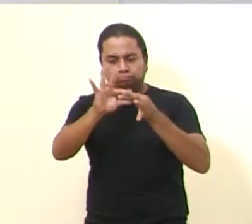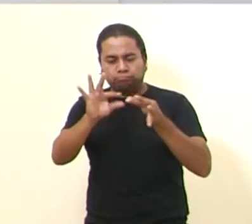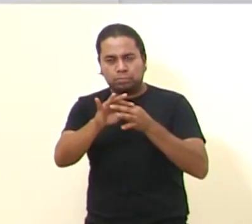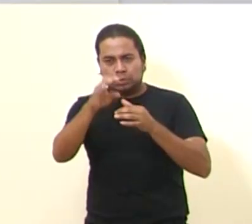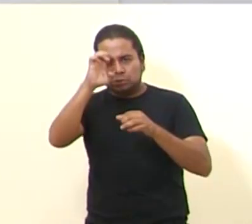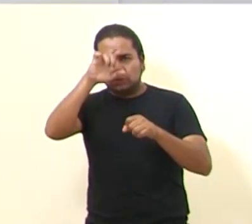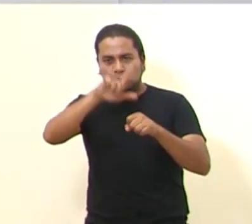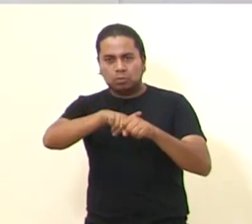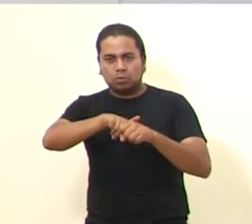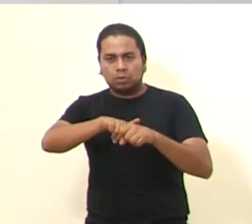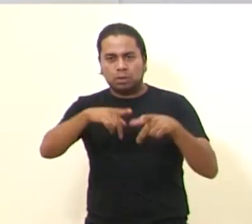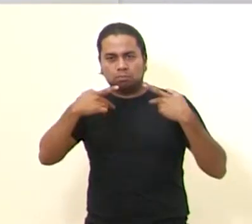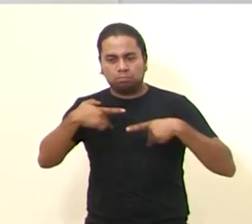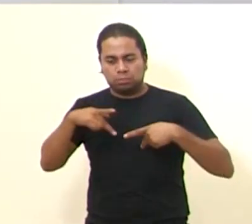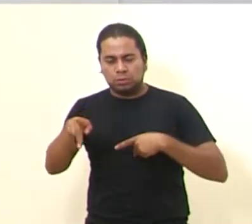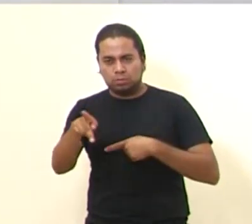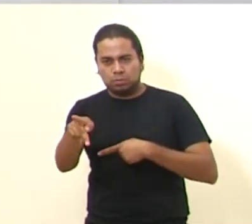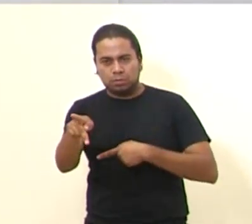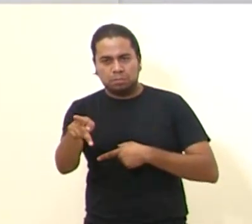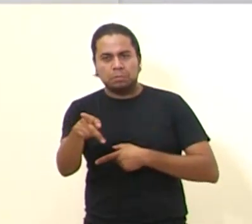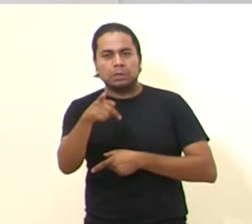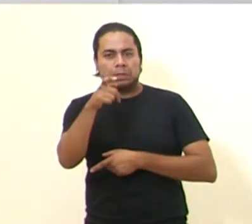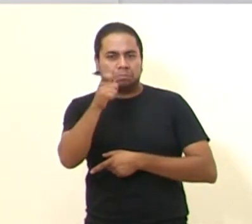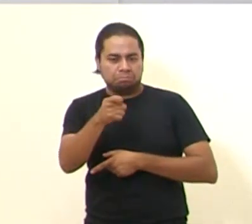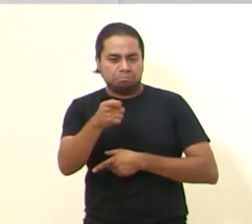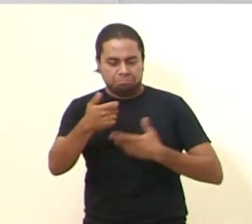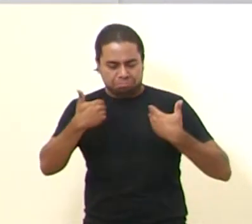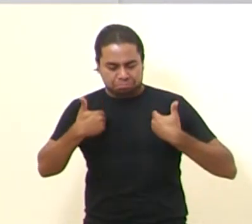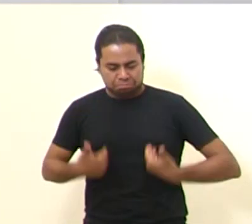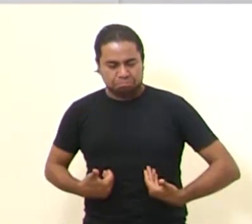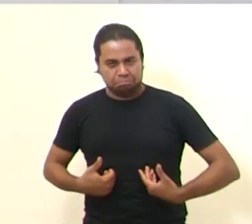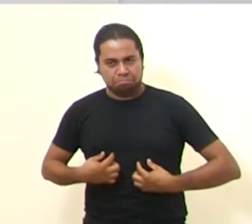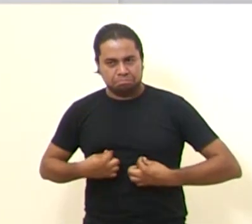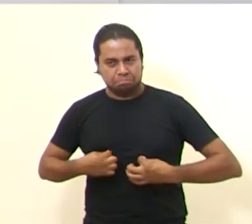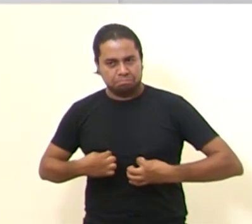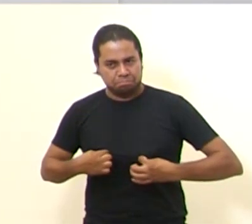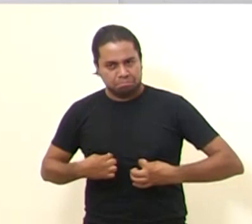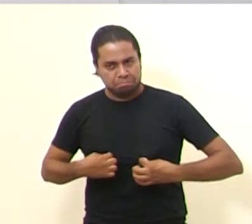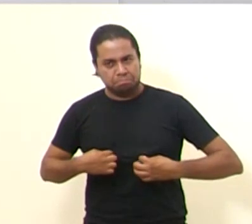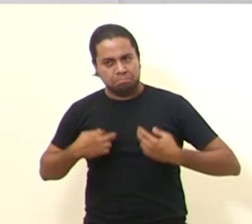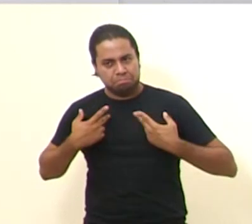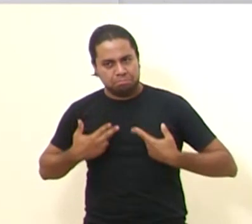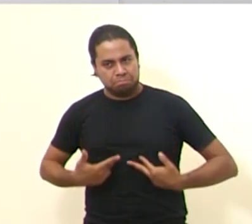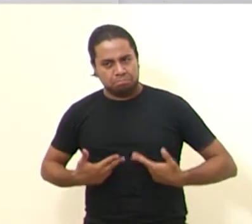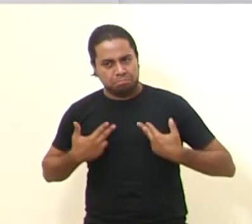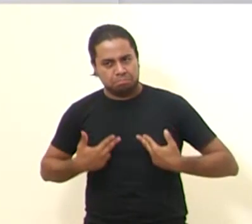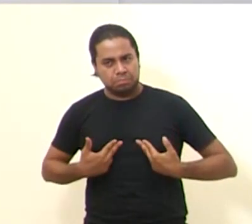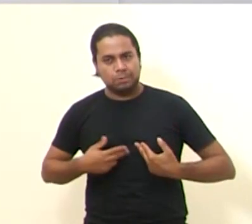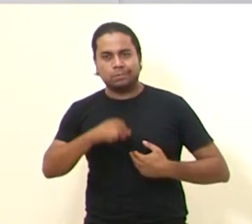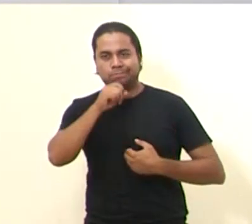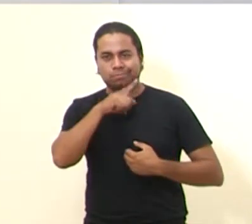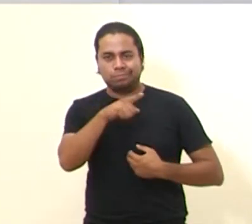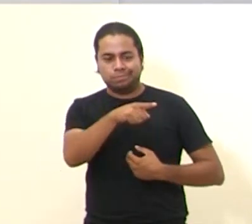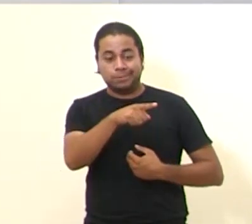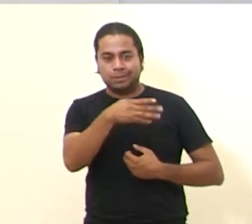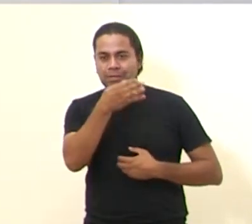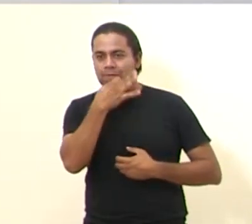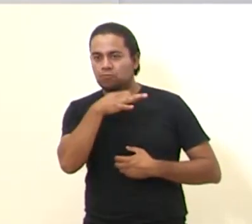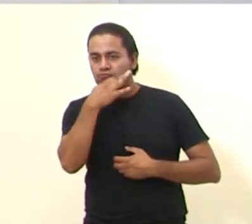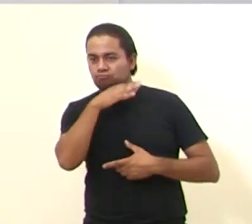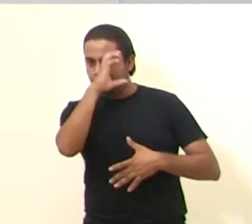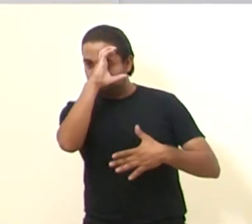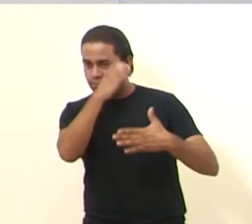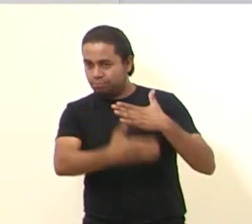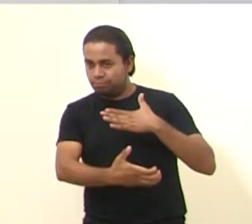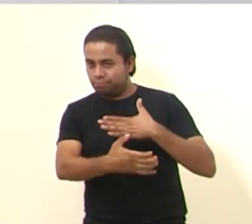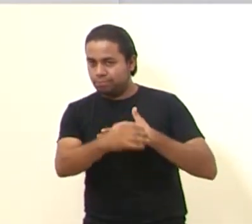Nos habló de su traje, de su ropa típica, nos habló también de sus fiestas y de sus